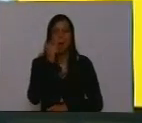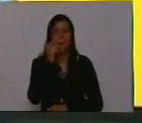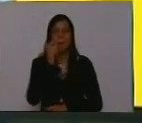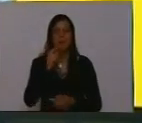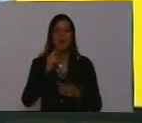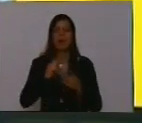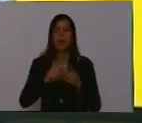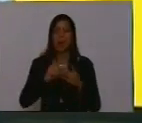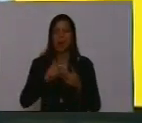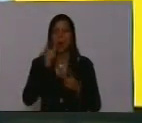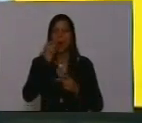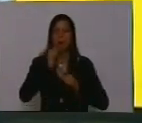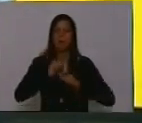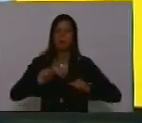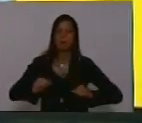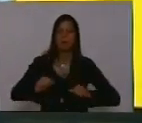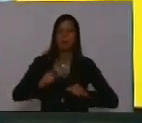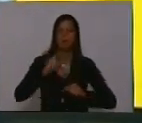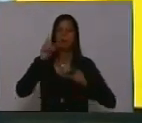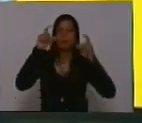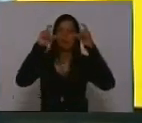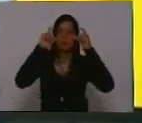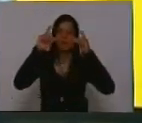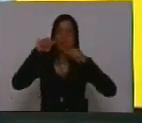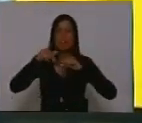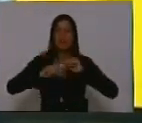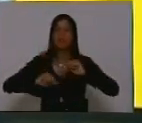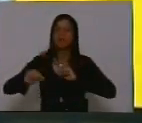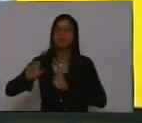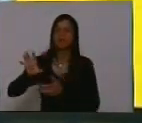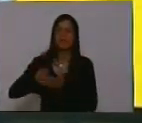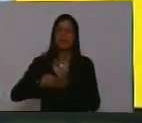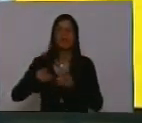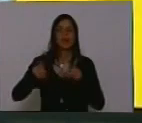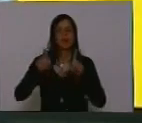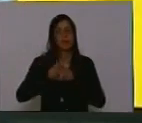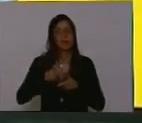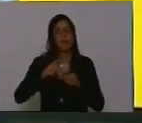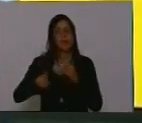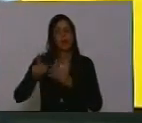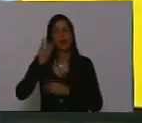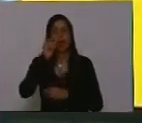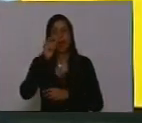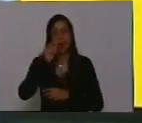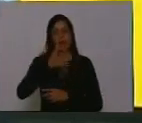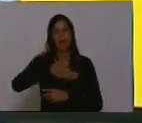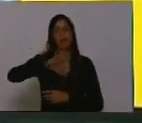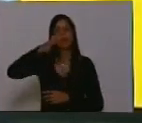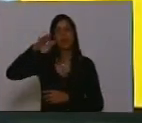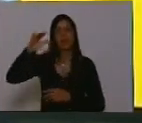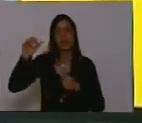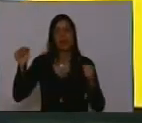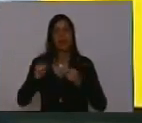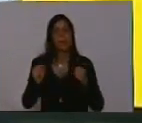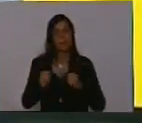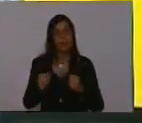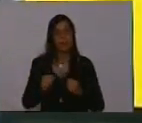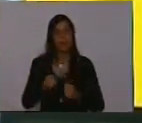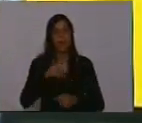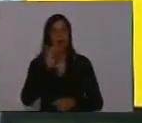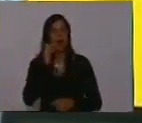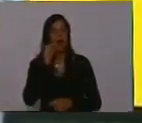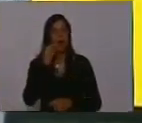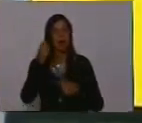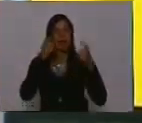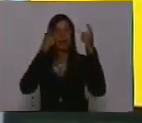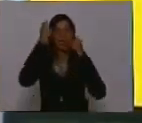que pone también a vibrar las costas en Falcón, y el mismo Jason Guzmán en las montañas de Mérida. Es esa la juventud